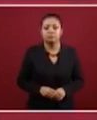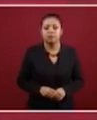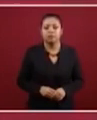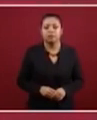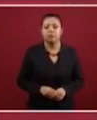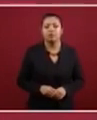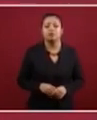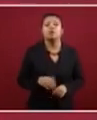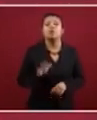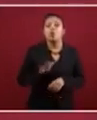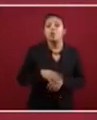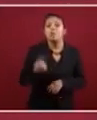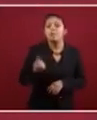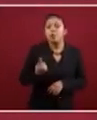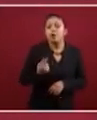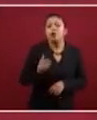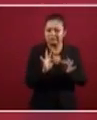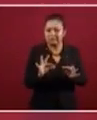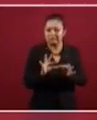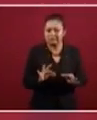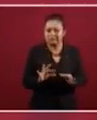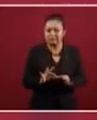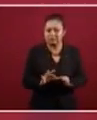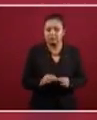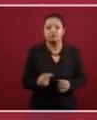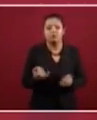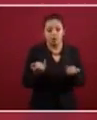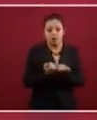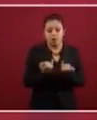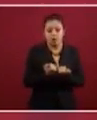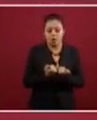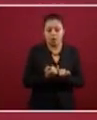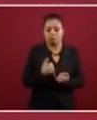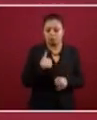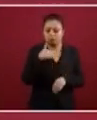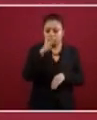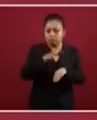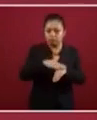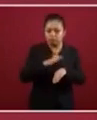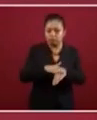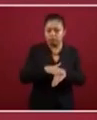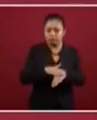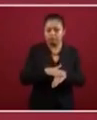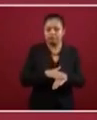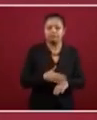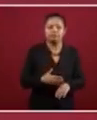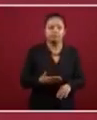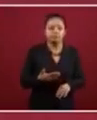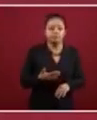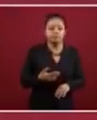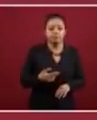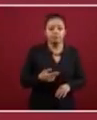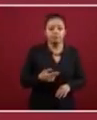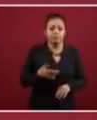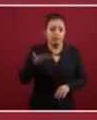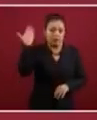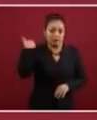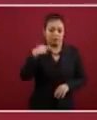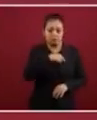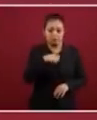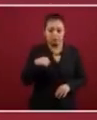desamparo, alrededor del 12%, o sea, en el auditorio, son del estado de Jalisco. Ahí está la, pues esta información